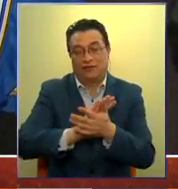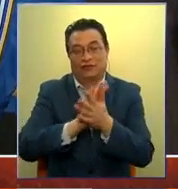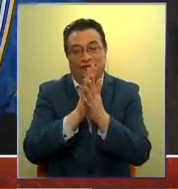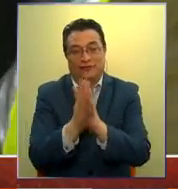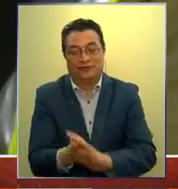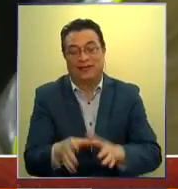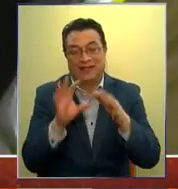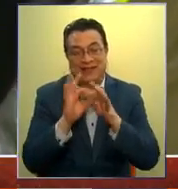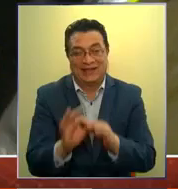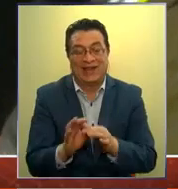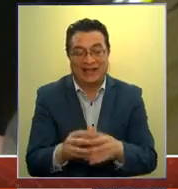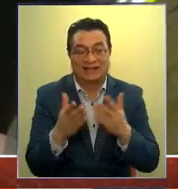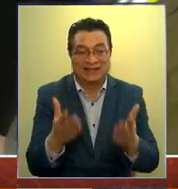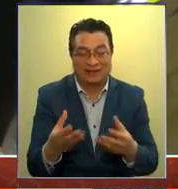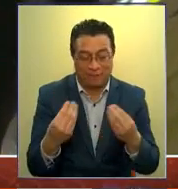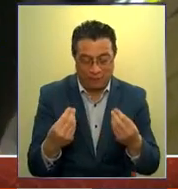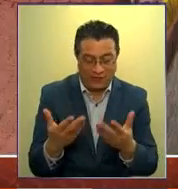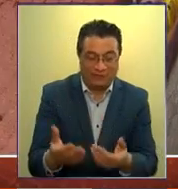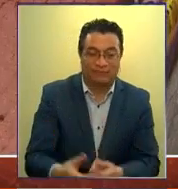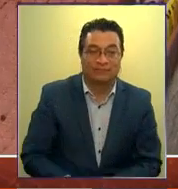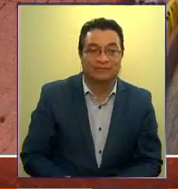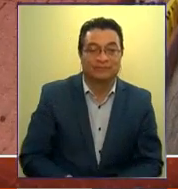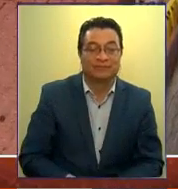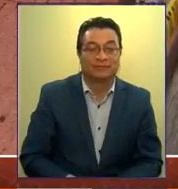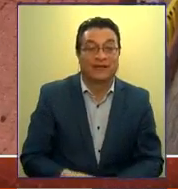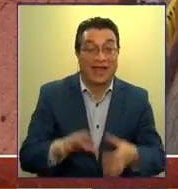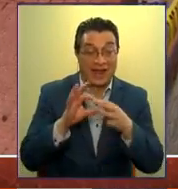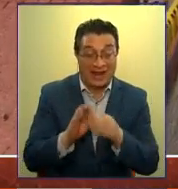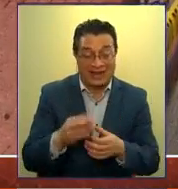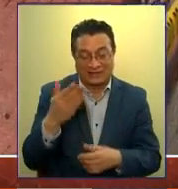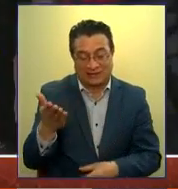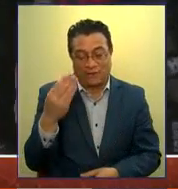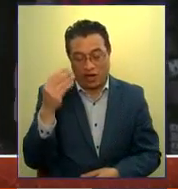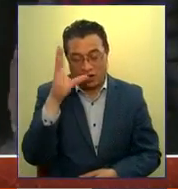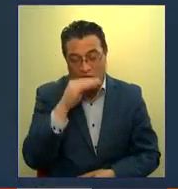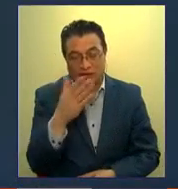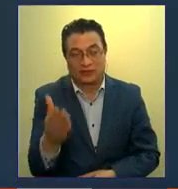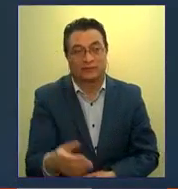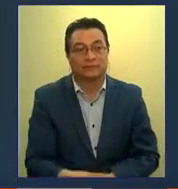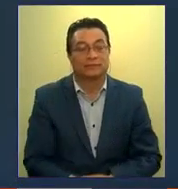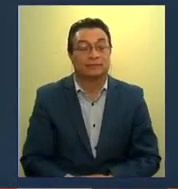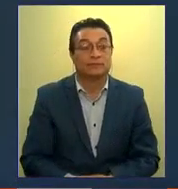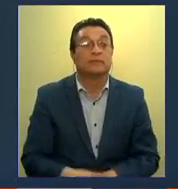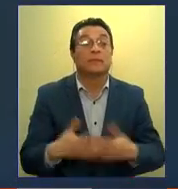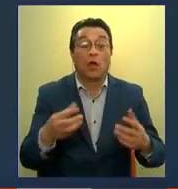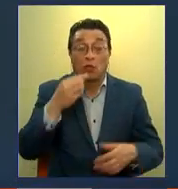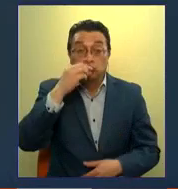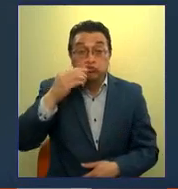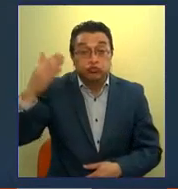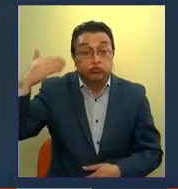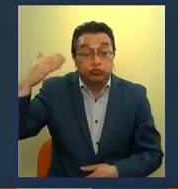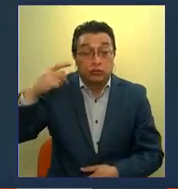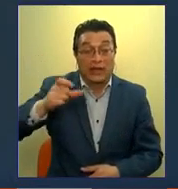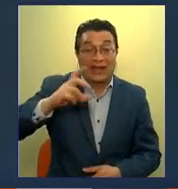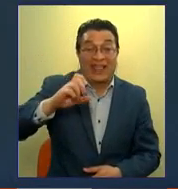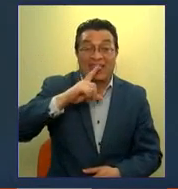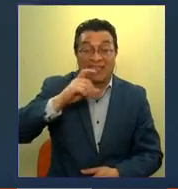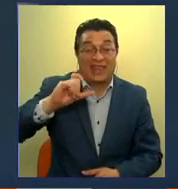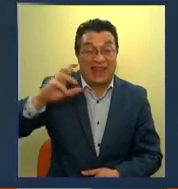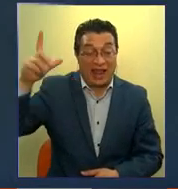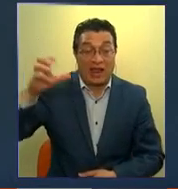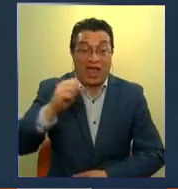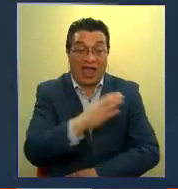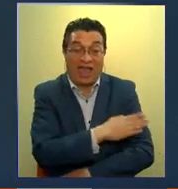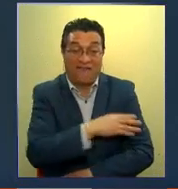a este proceso. Que esté muy bien. Gracias, Mónica. Buenas noches. Buenas noches. Bueno, y hace pocos minutos el gerente general de las AFP,